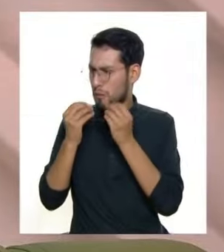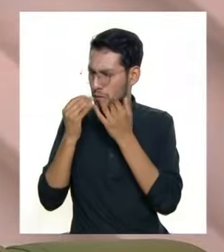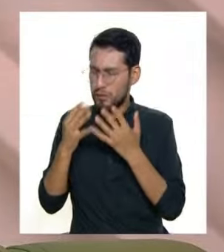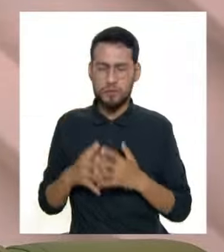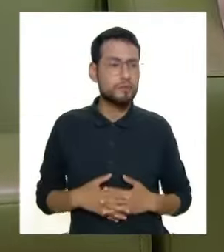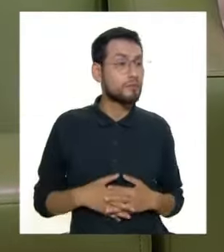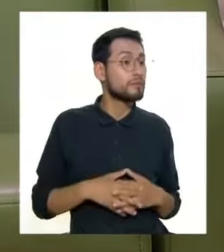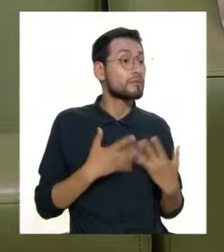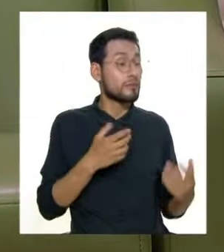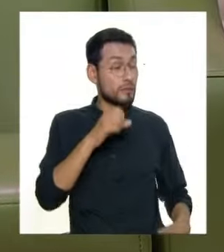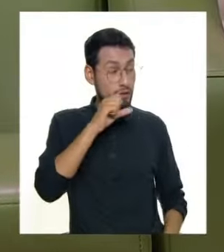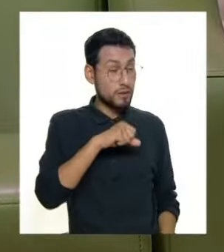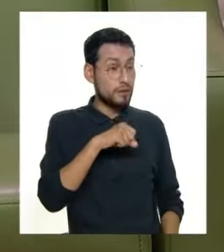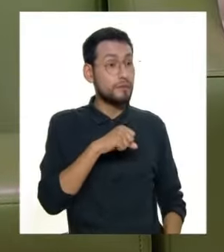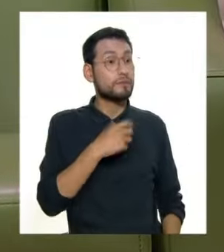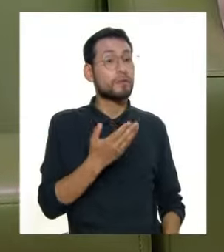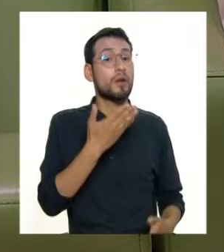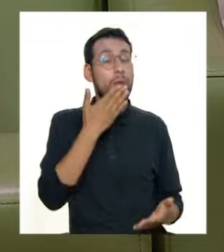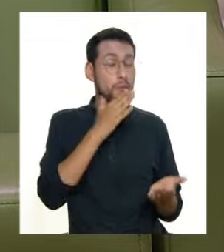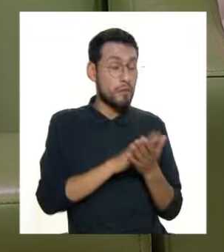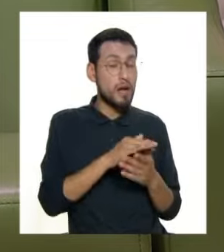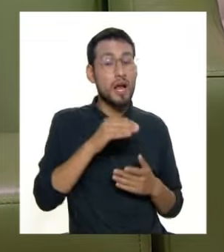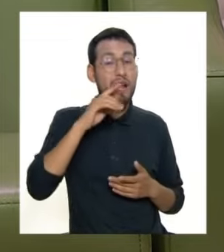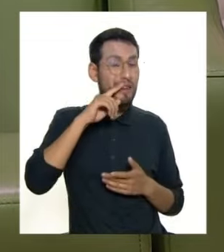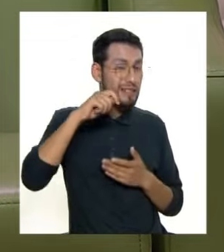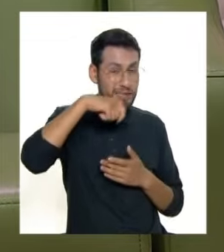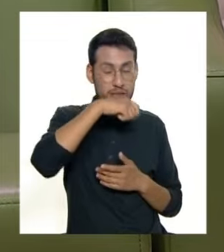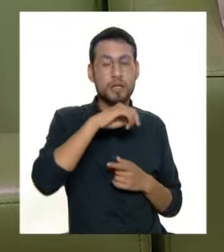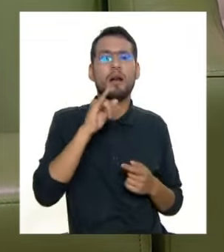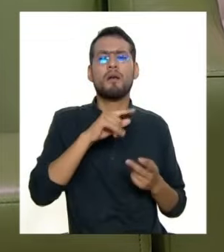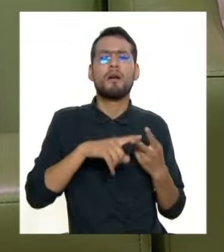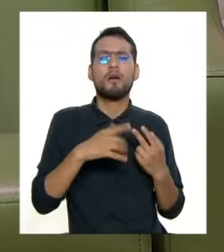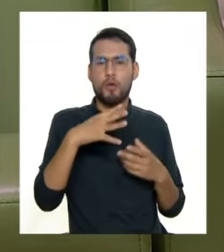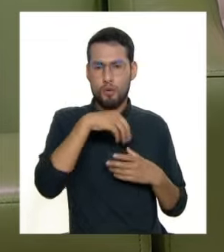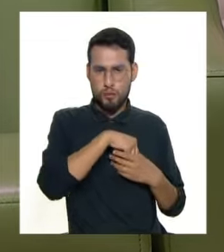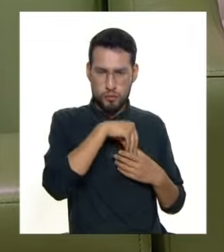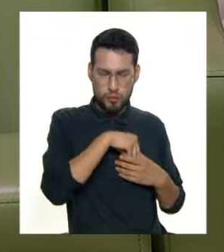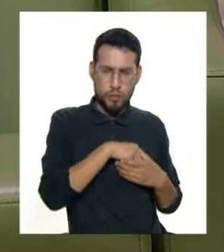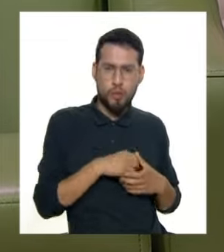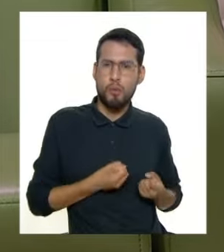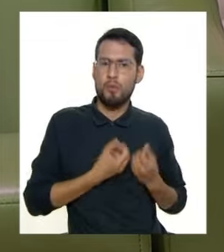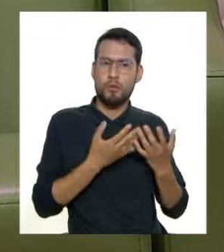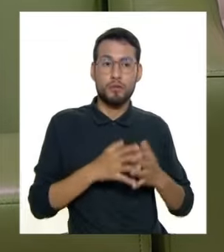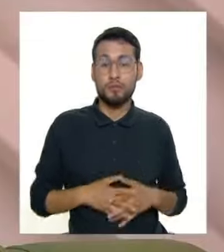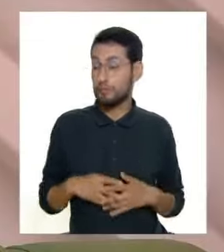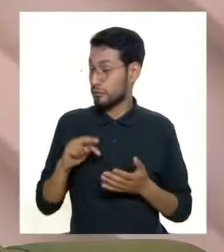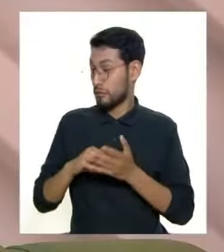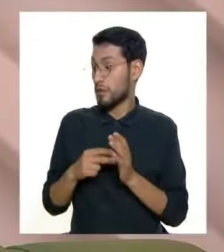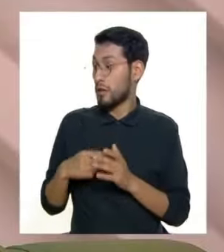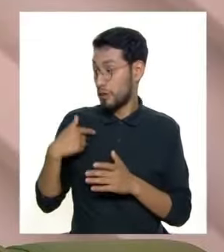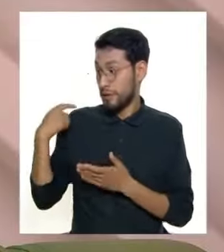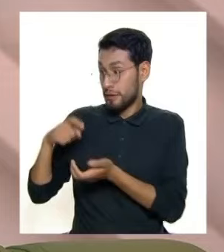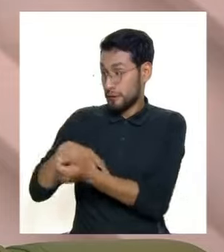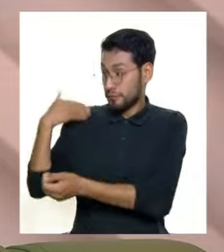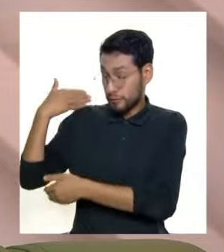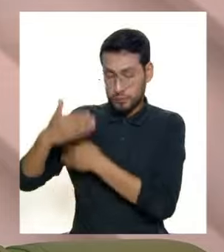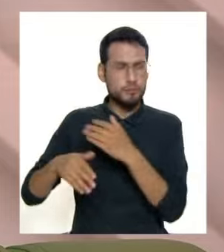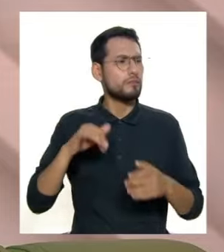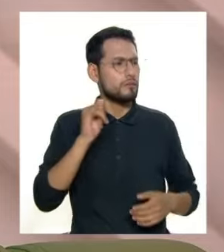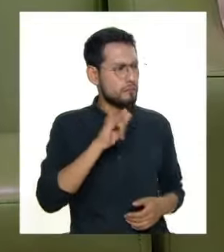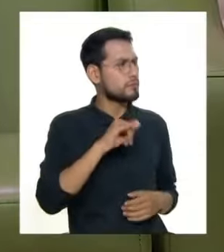Claro, en realidad sí, es producto de una mala higiene, pero también es predisposición genética. Sí, o sea, sí, mi dieta claro va a heredar. Y también se